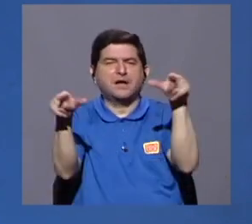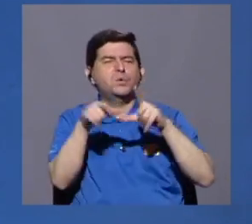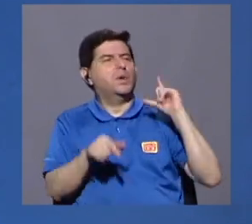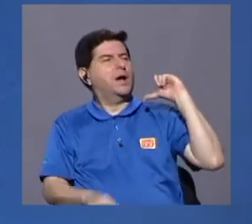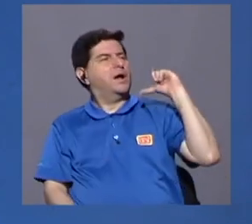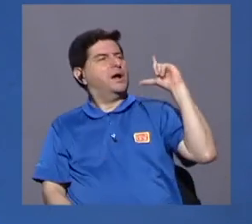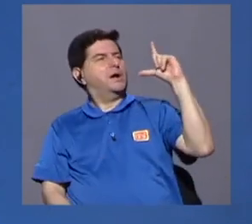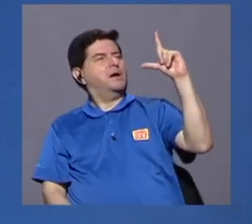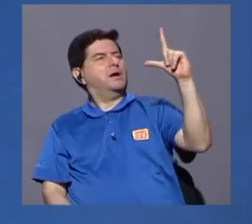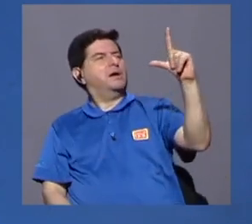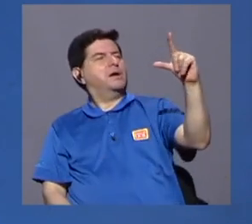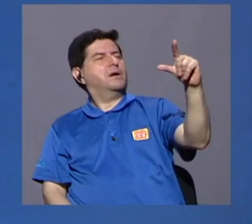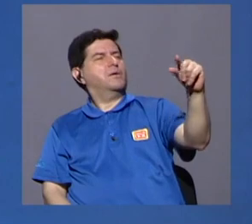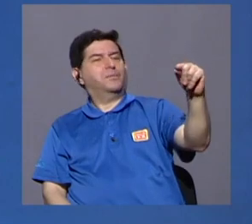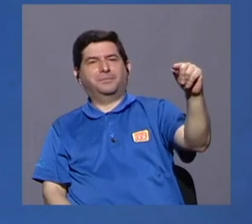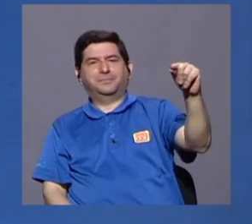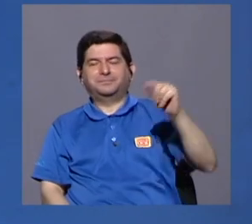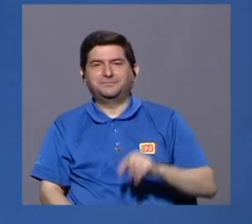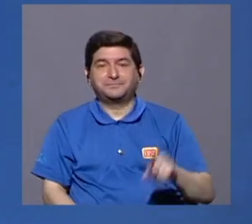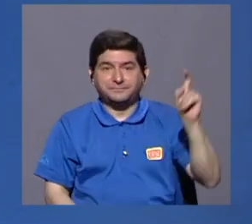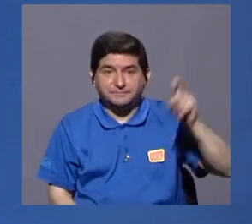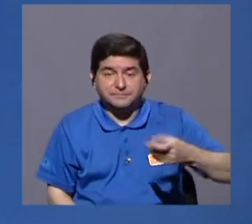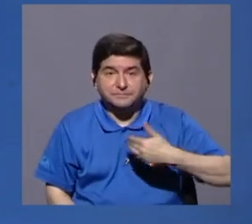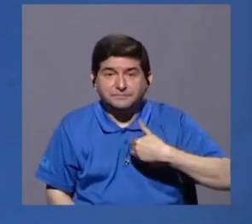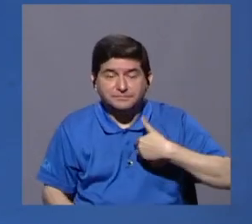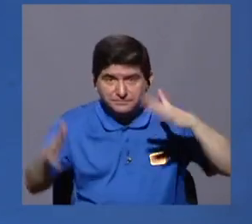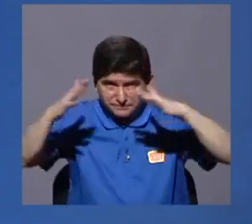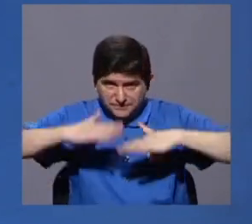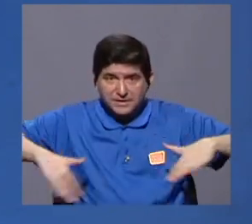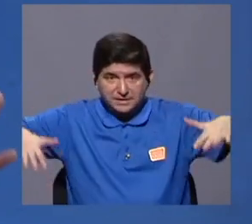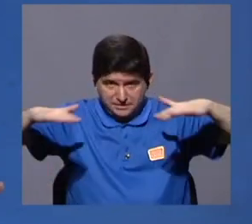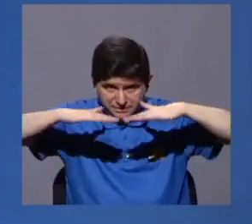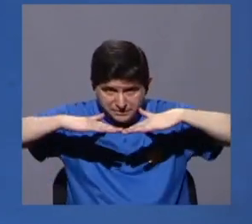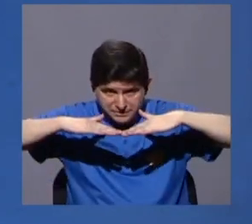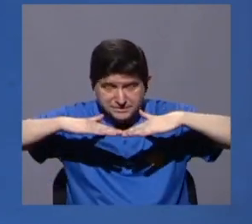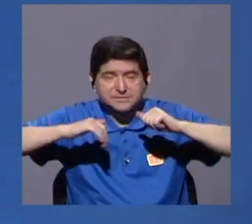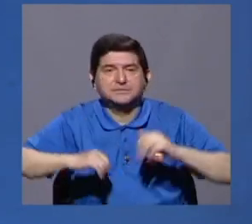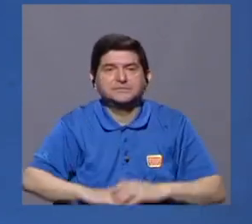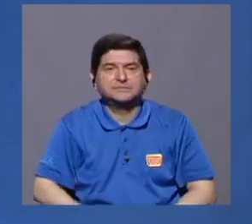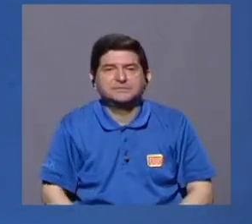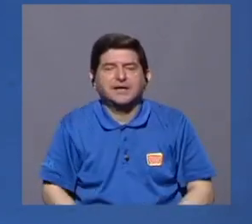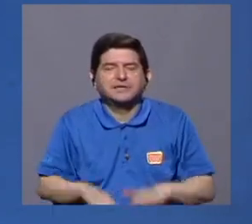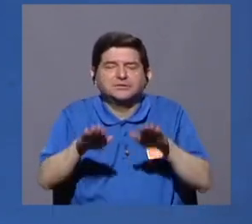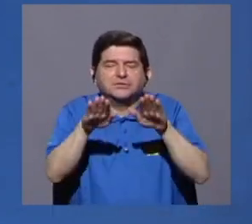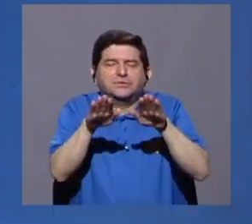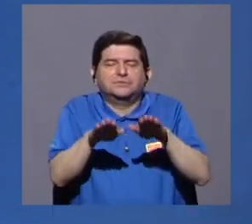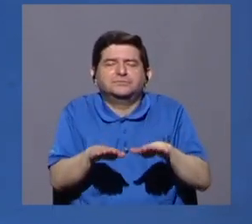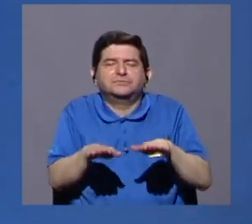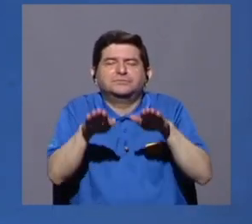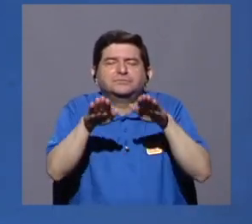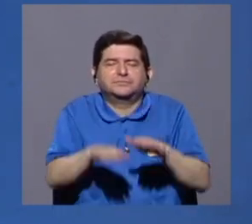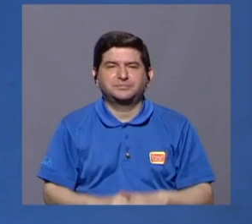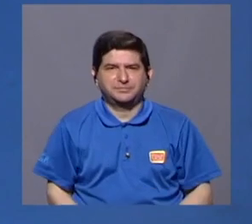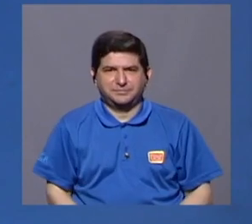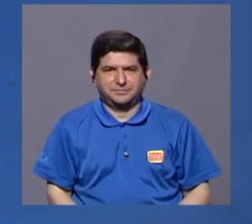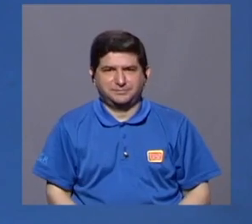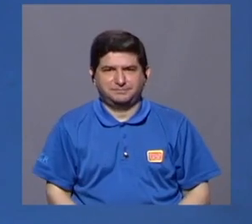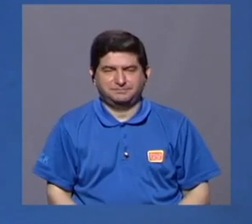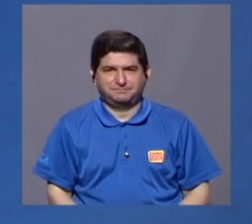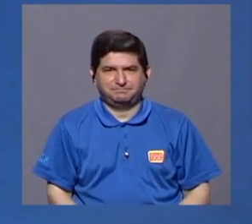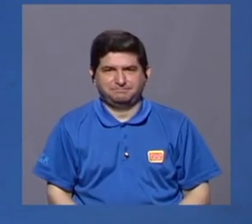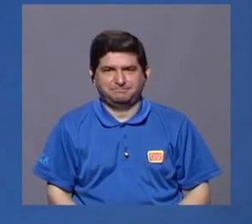alejados posible este ocupamos tener un ambiente lo más tranquilo en ondas de radio posible